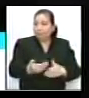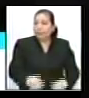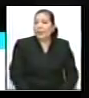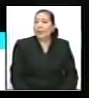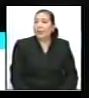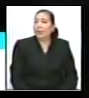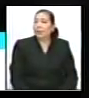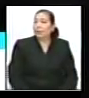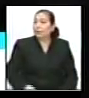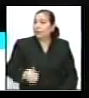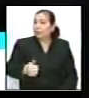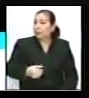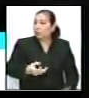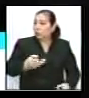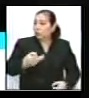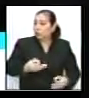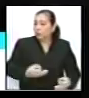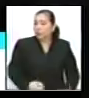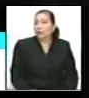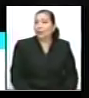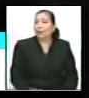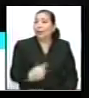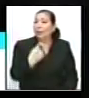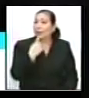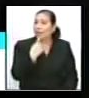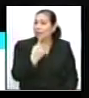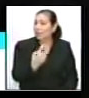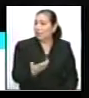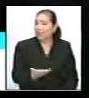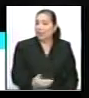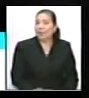la que la autoridad jurisdiccional califica que